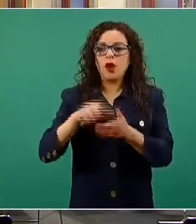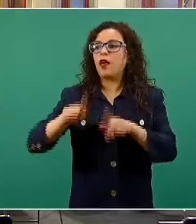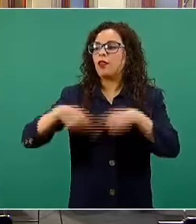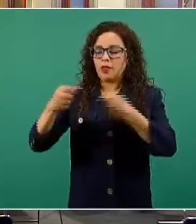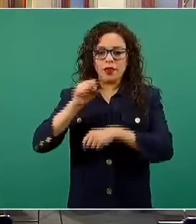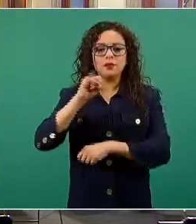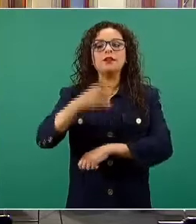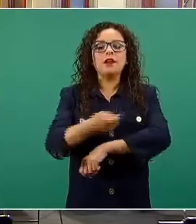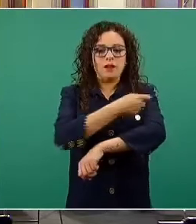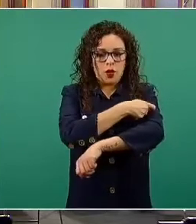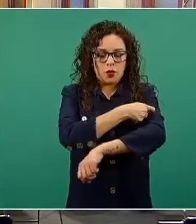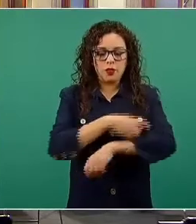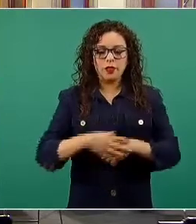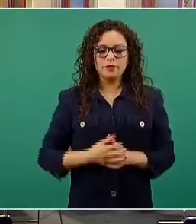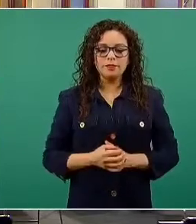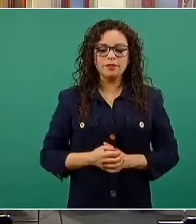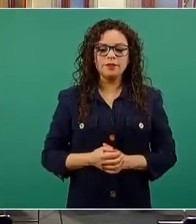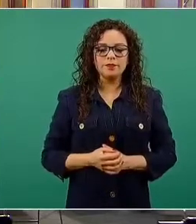siguiente.